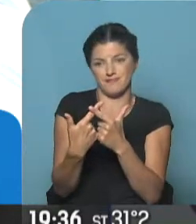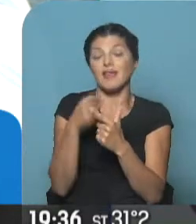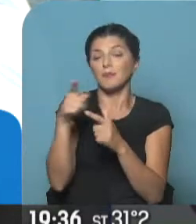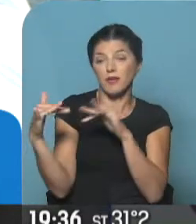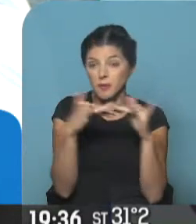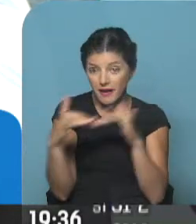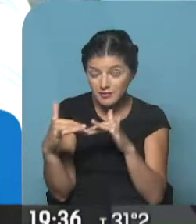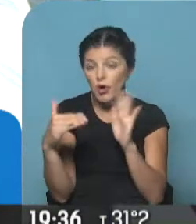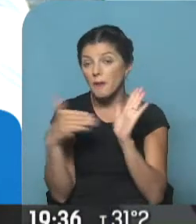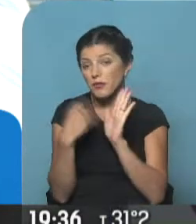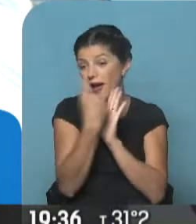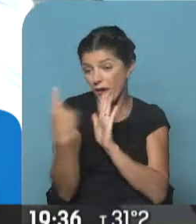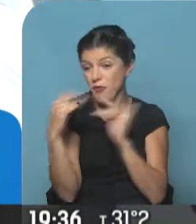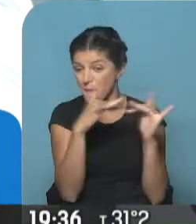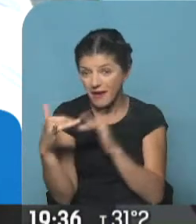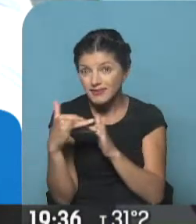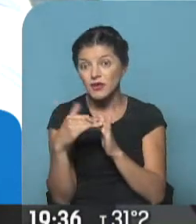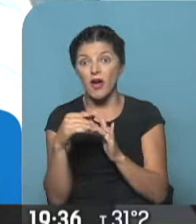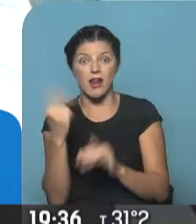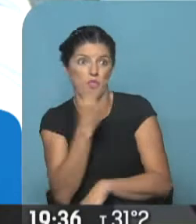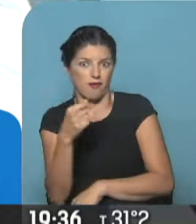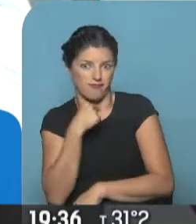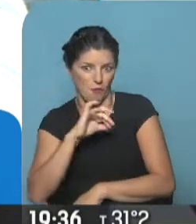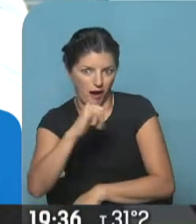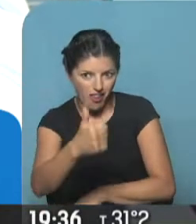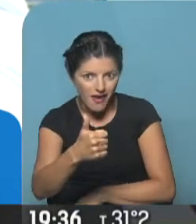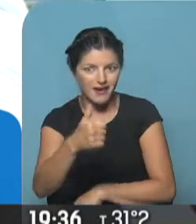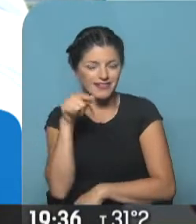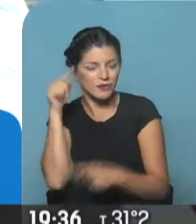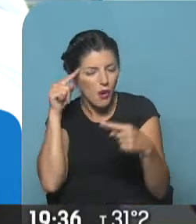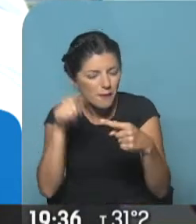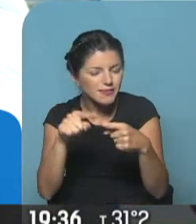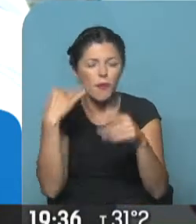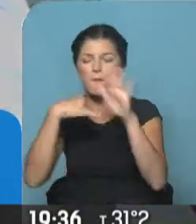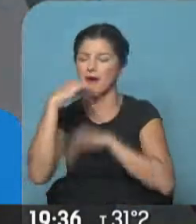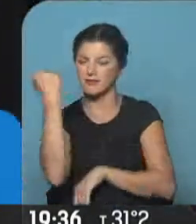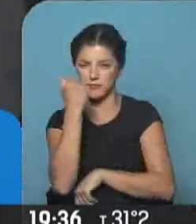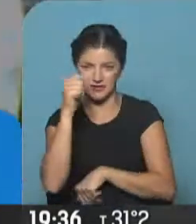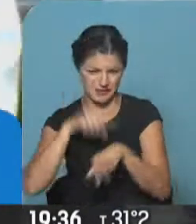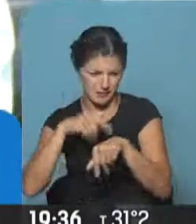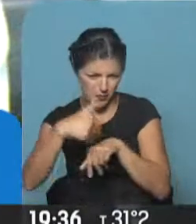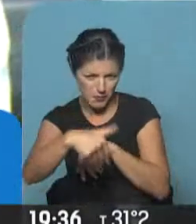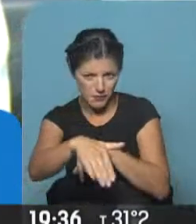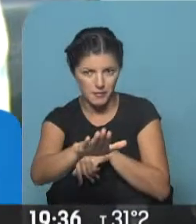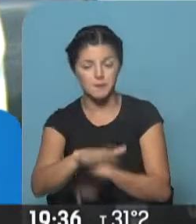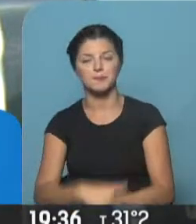cada uno va a querer hacer los méritos para ganar, o sea que va a ser el objetivo principal a corto plazo. Respecto